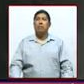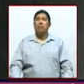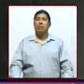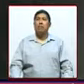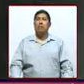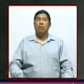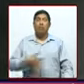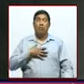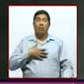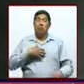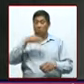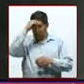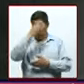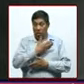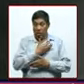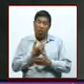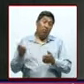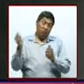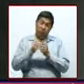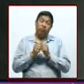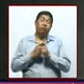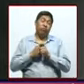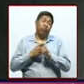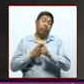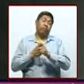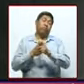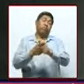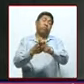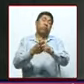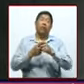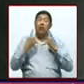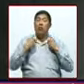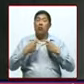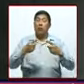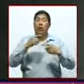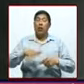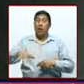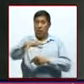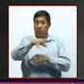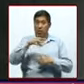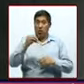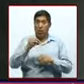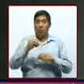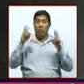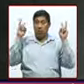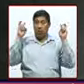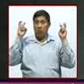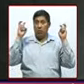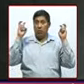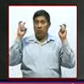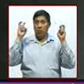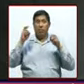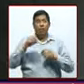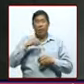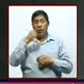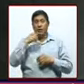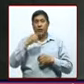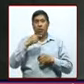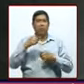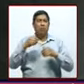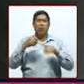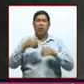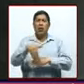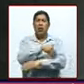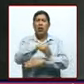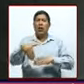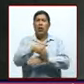Mi hijo corrió con otras personas más que le ayudaron, fue ahí y supuestamente estaba en la calle